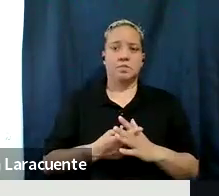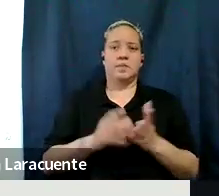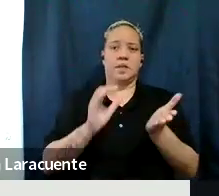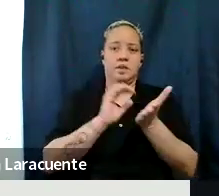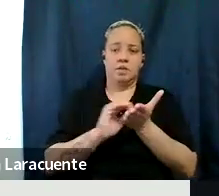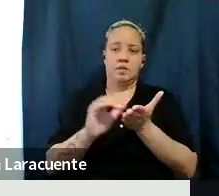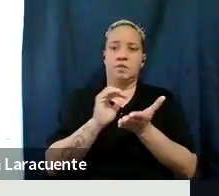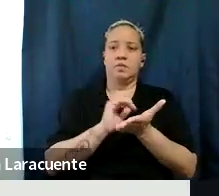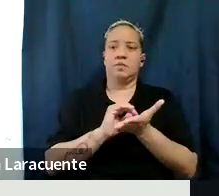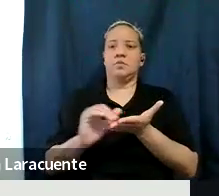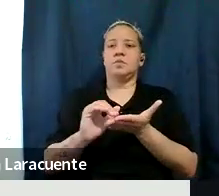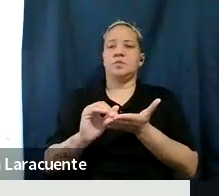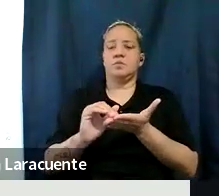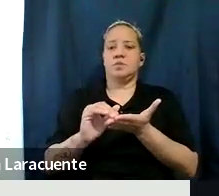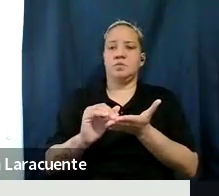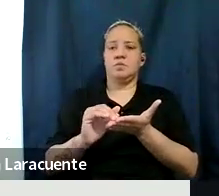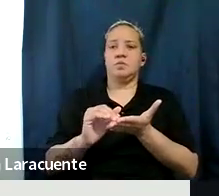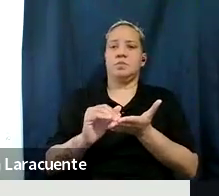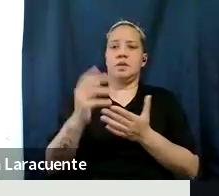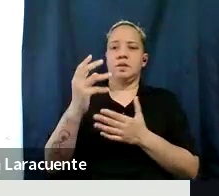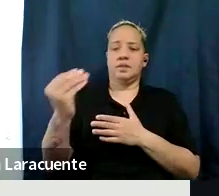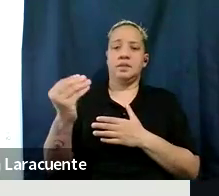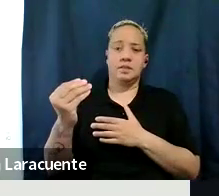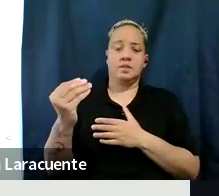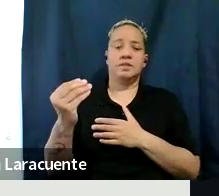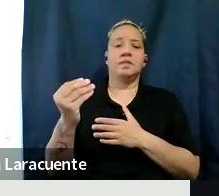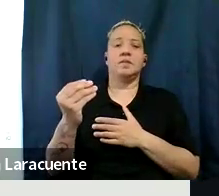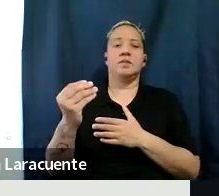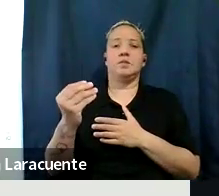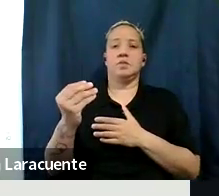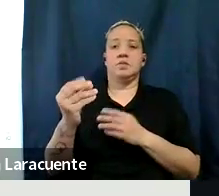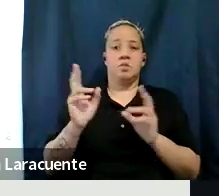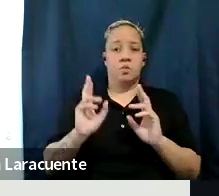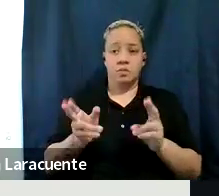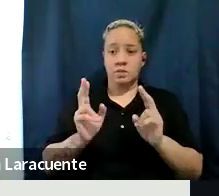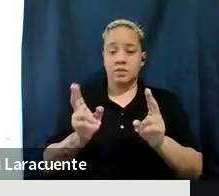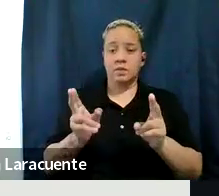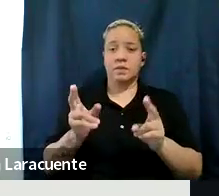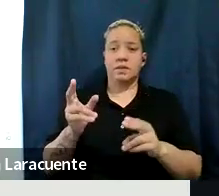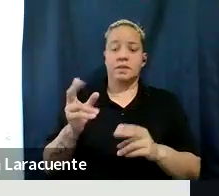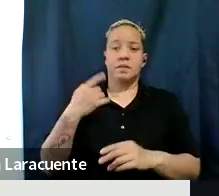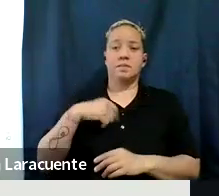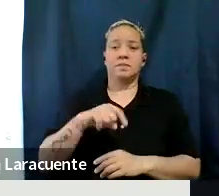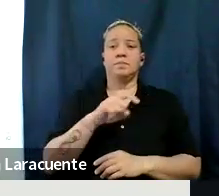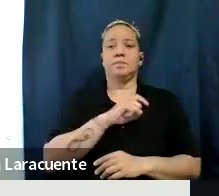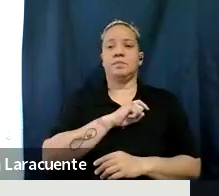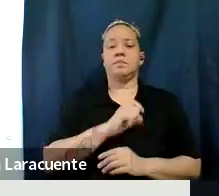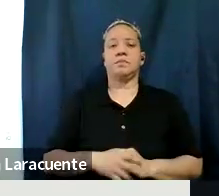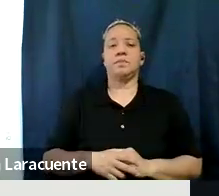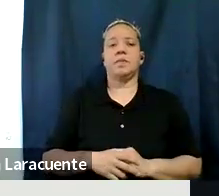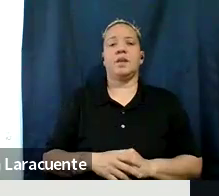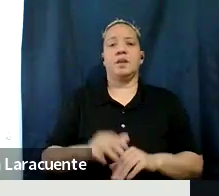excusa para salir Juan Ramón Jiménez cuanto antes, con mucha urgencia de España, en principio la